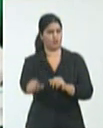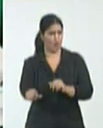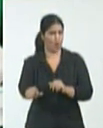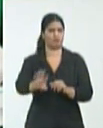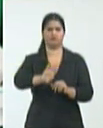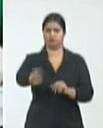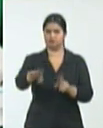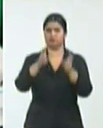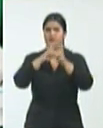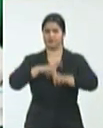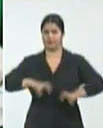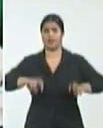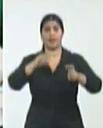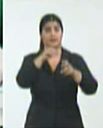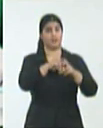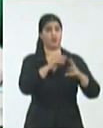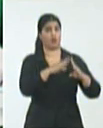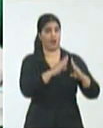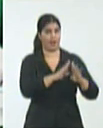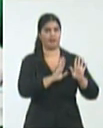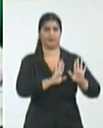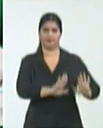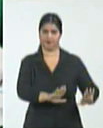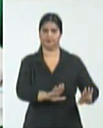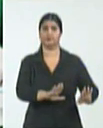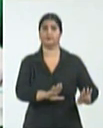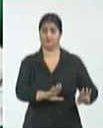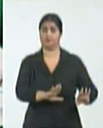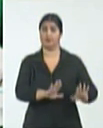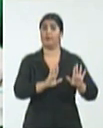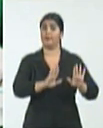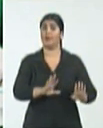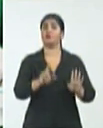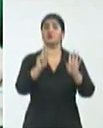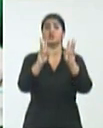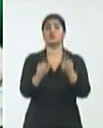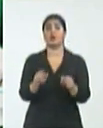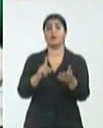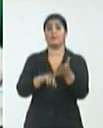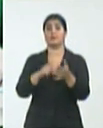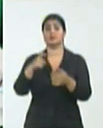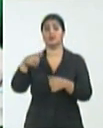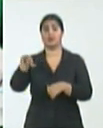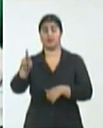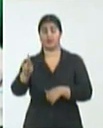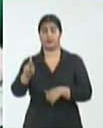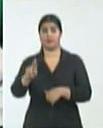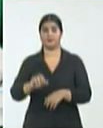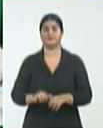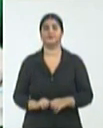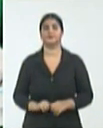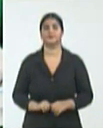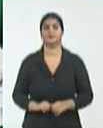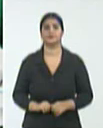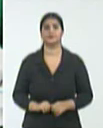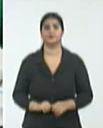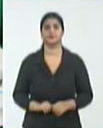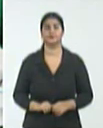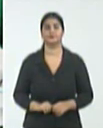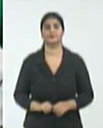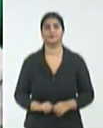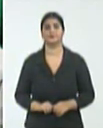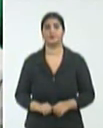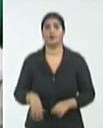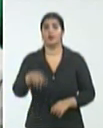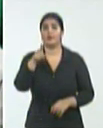posibilidad de que sean positivos. En el acumulado es el 96,8%. Como ya dije, 16 de